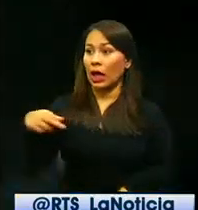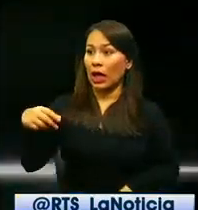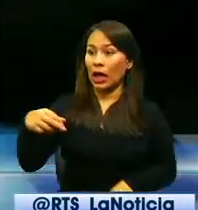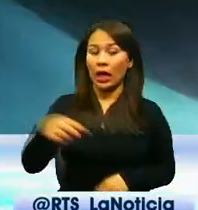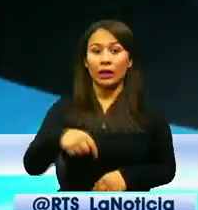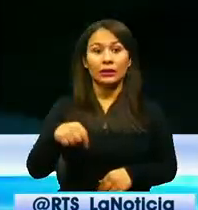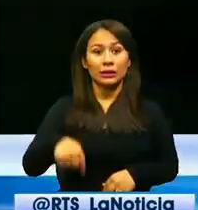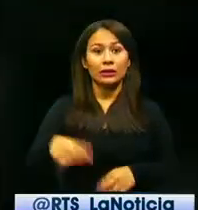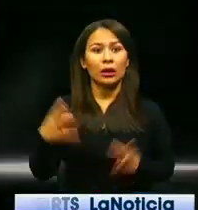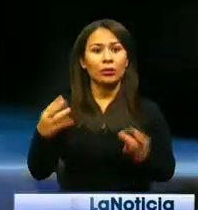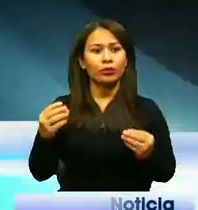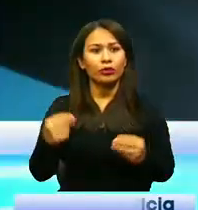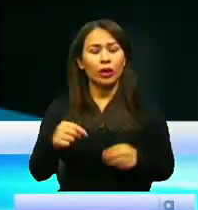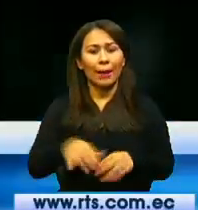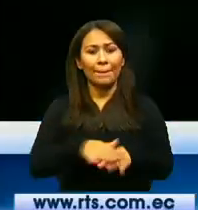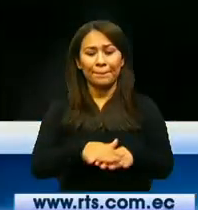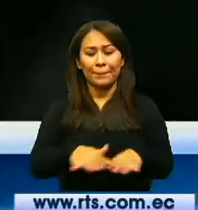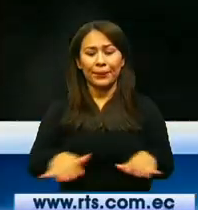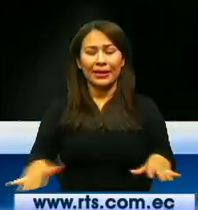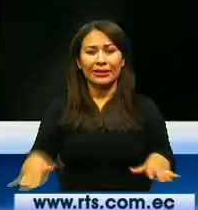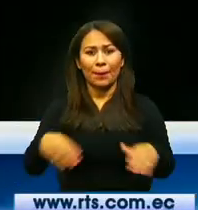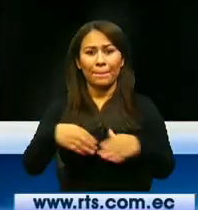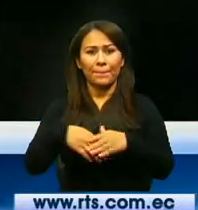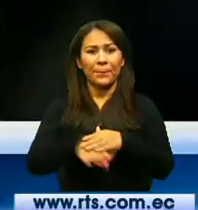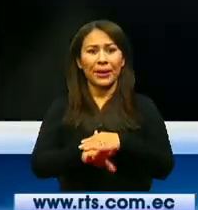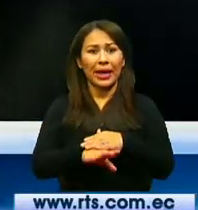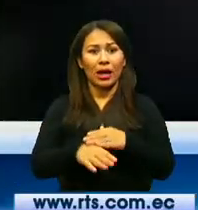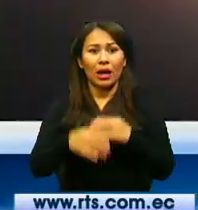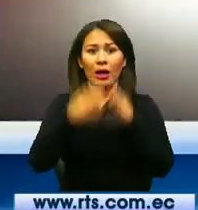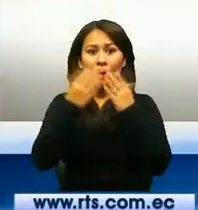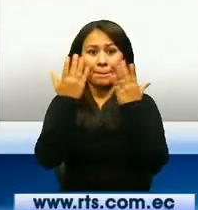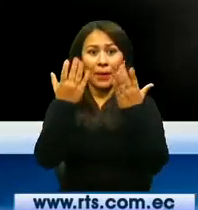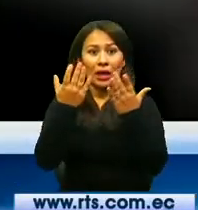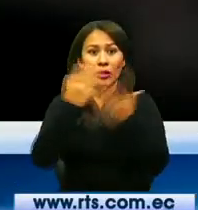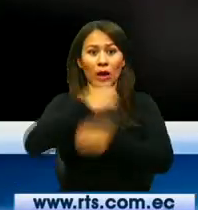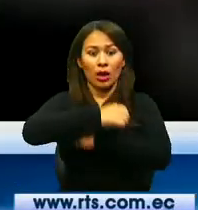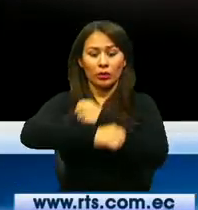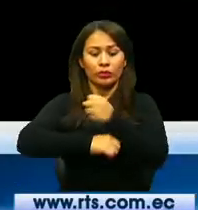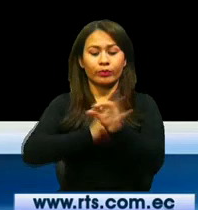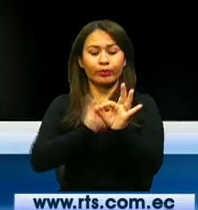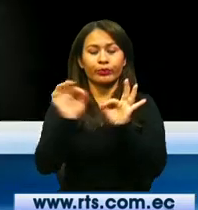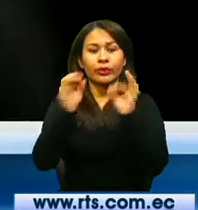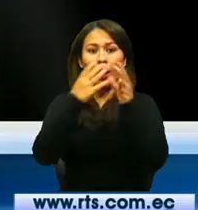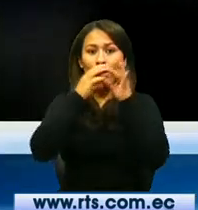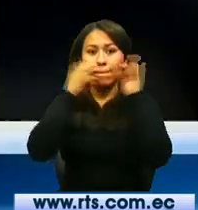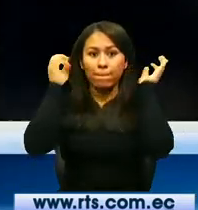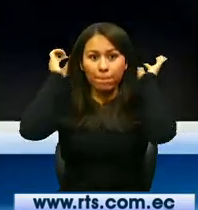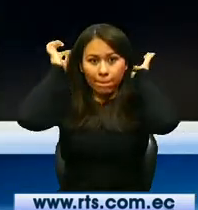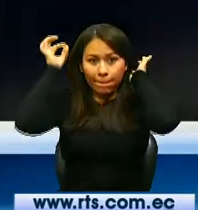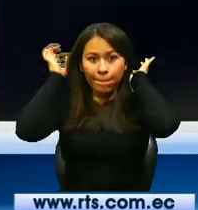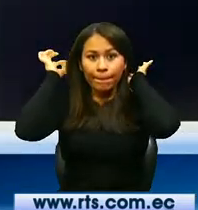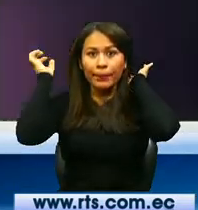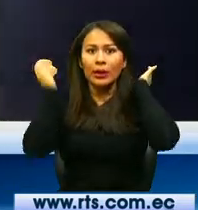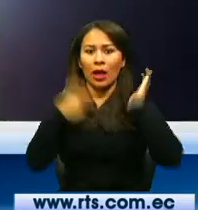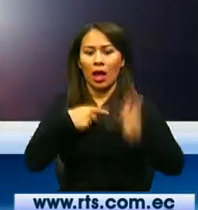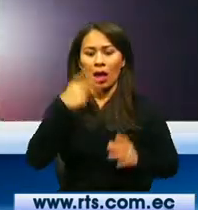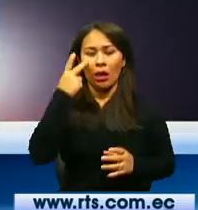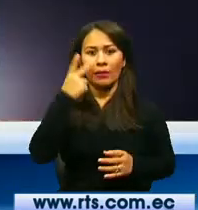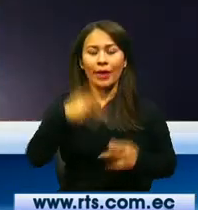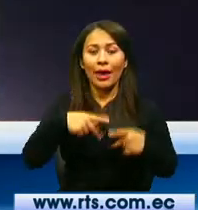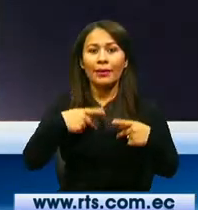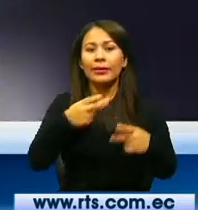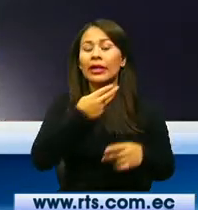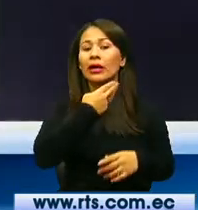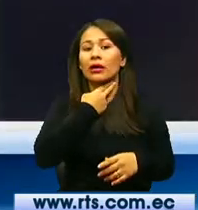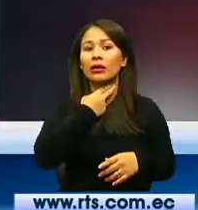Las mujeres estaban en el piso, tenían los pies y manos amarradas con sogas, además tapadas la boca. Se percataron que estaban con vida